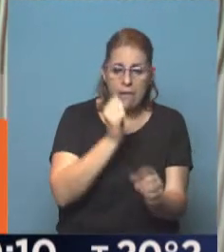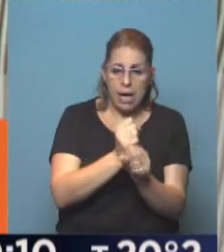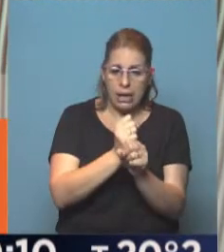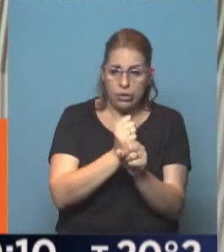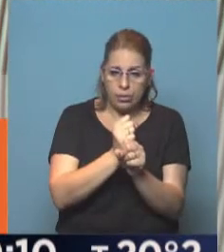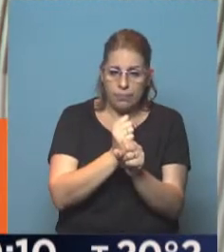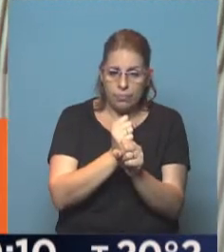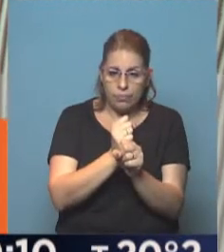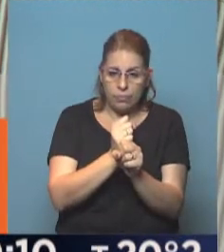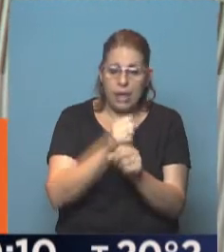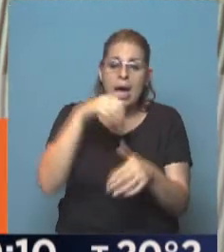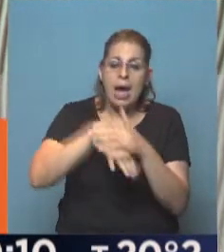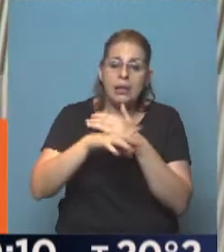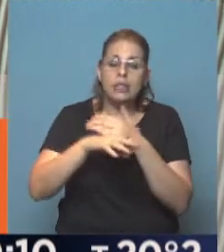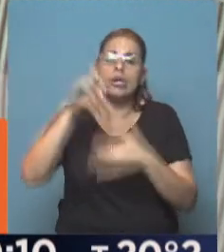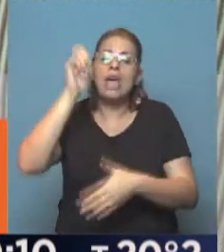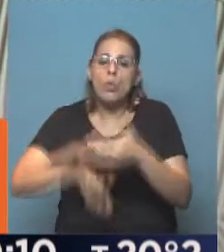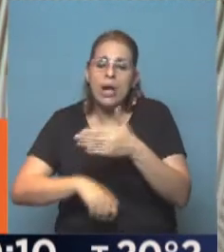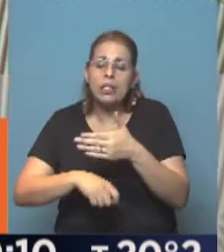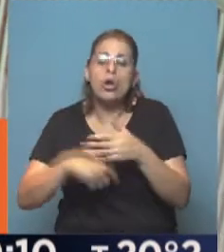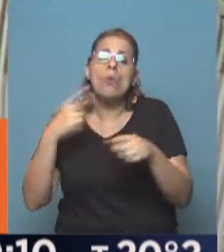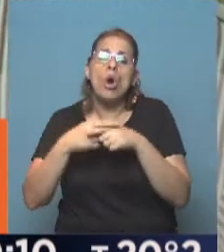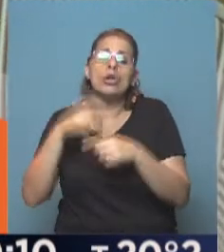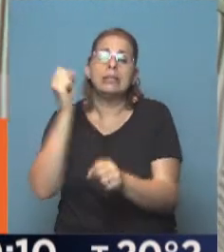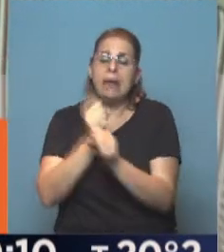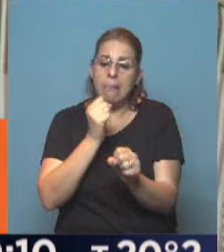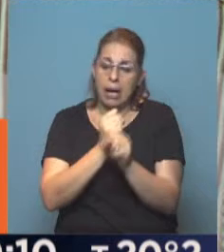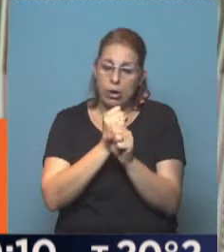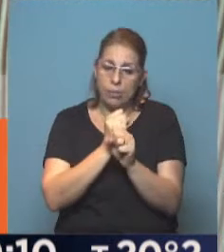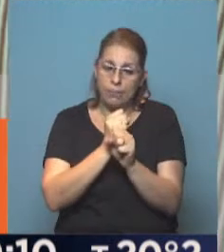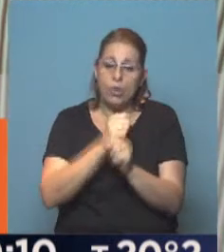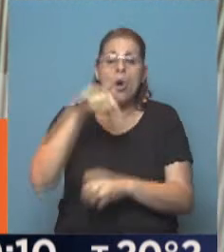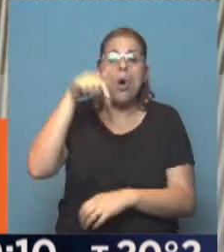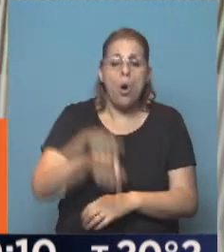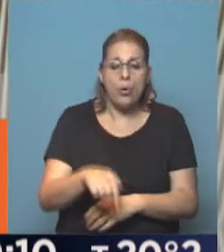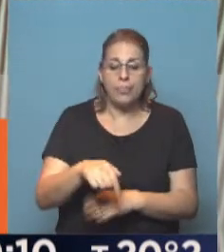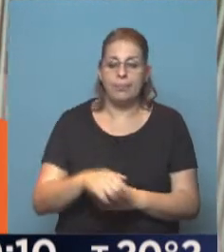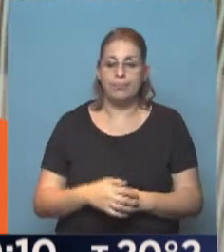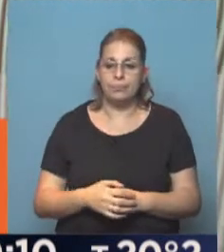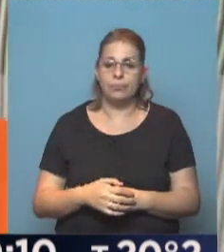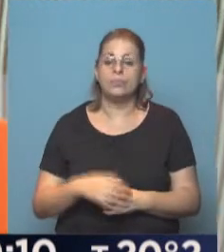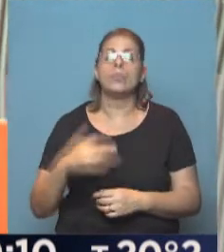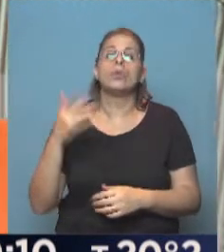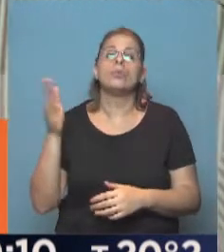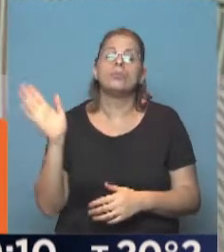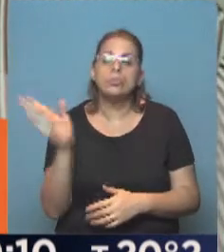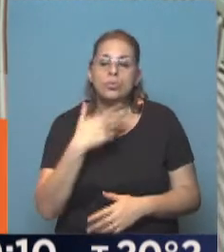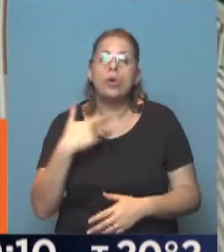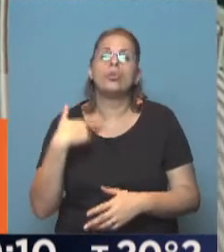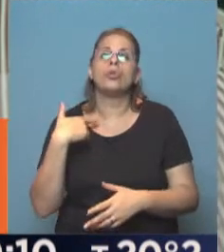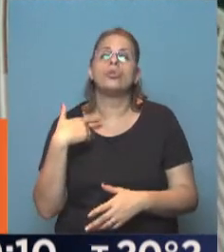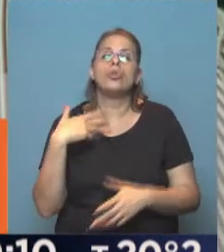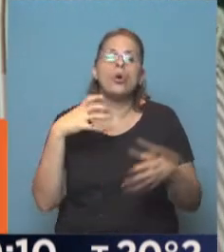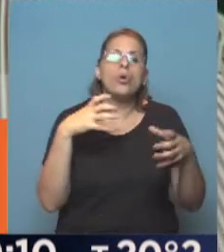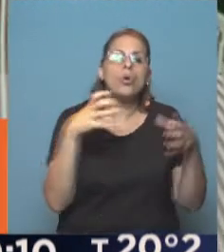que estén involucrados en un convenio colectivo de trabajo. Por supuesto, hoy tratamos de buscar con los